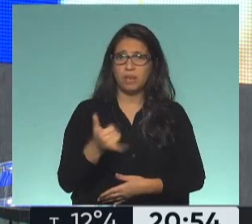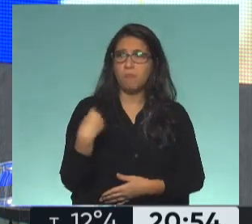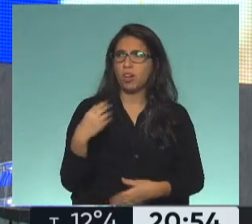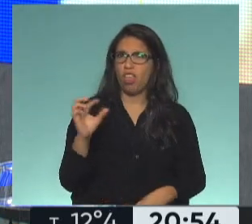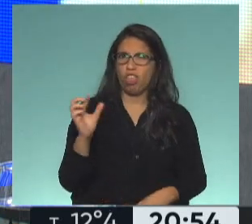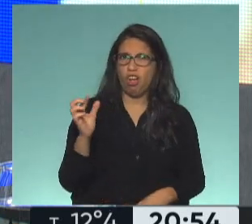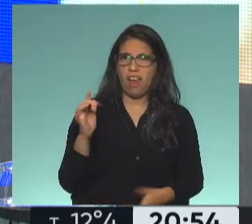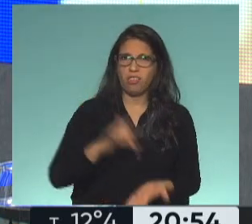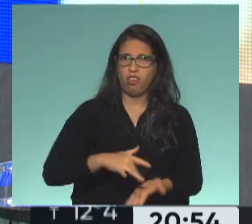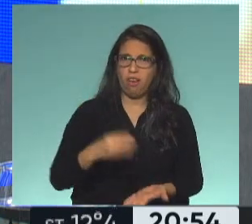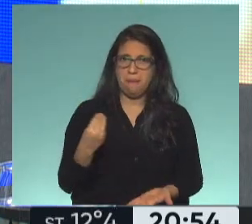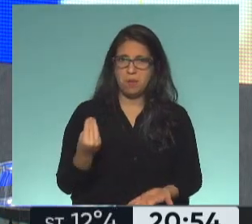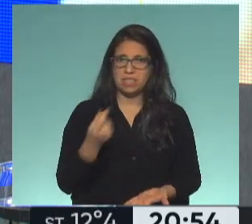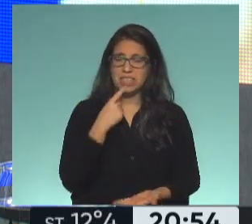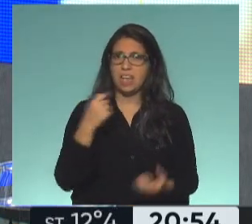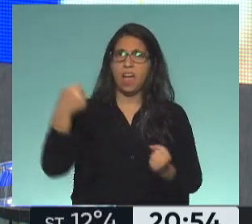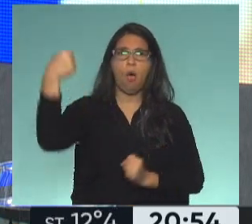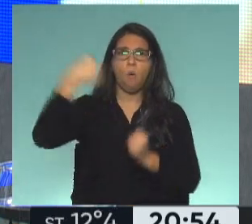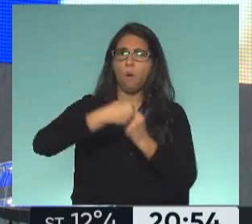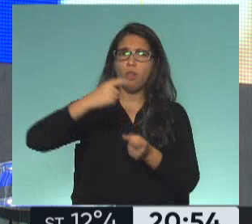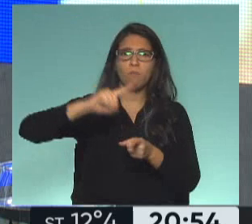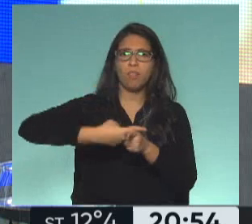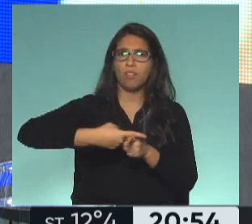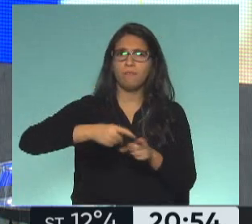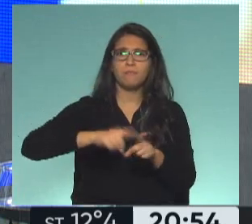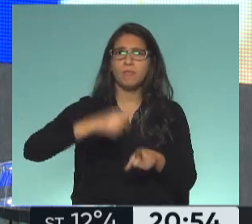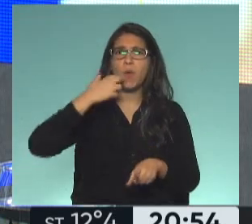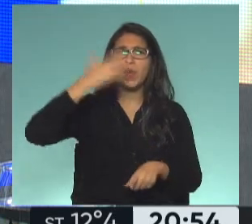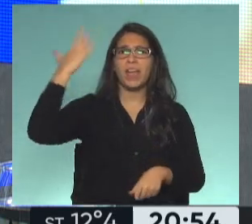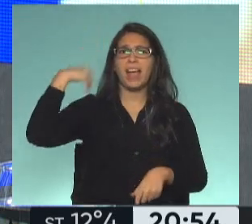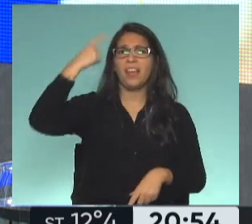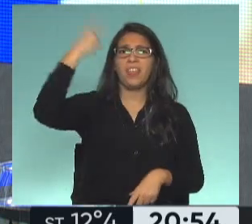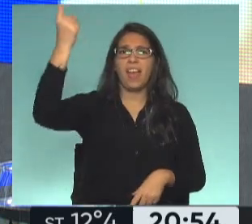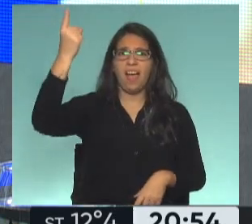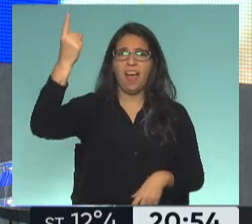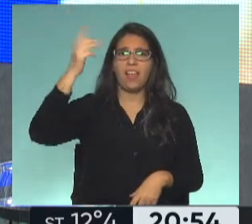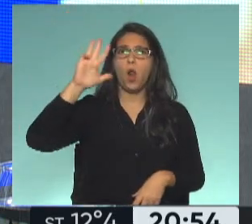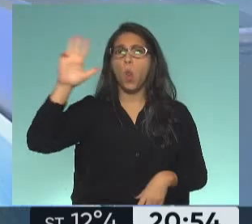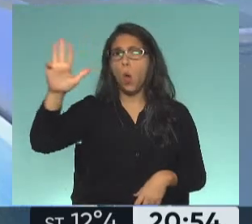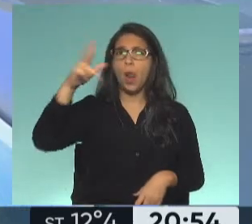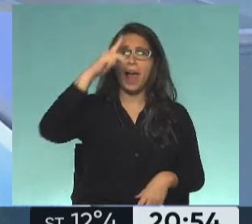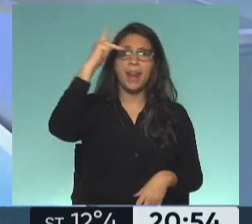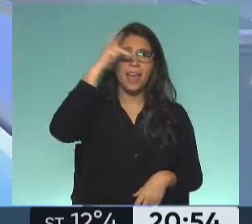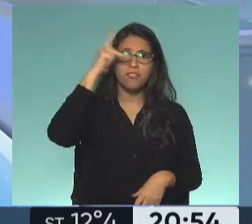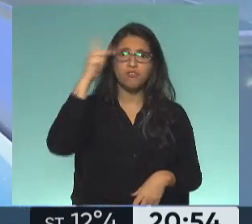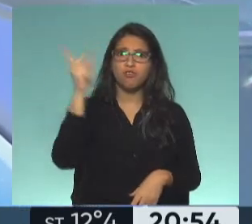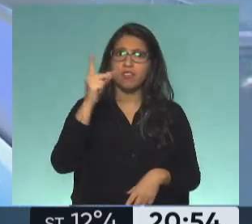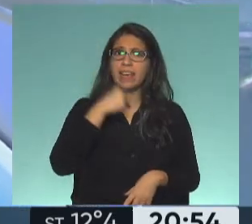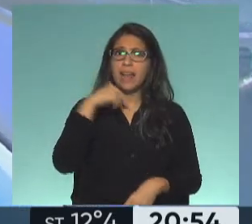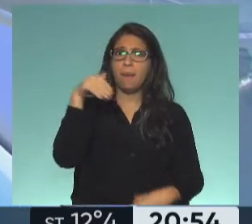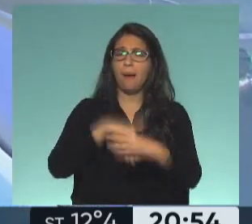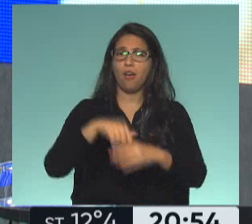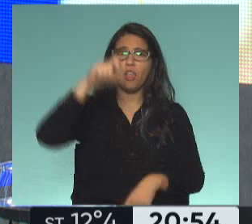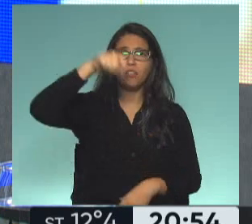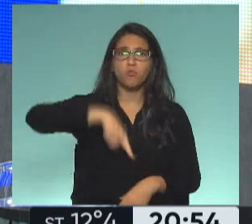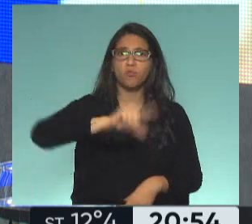dólar cuando podemos tener acuerdos políticos, que era la vieja idea de Lula y Néstor Kirchner, de armar un banco del